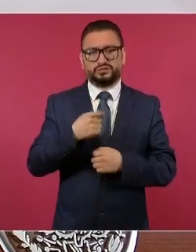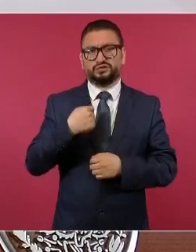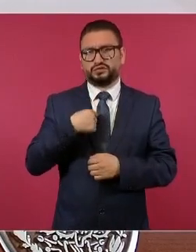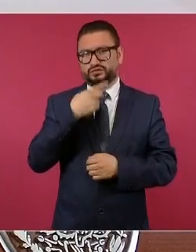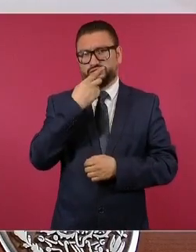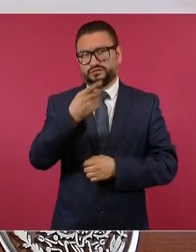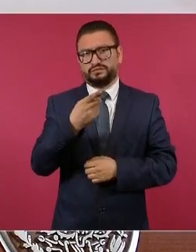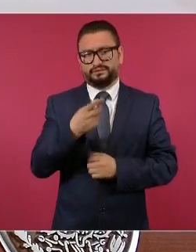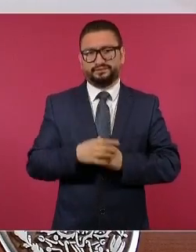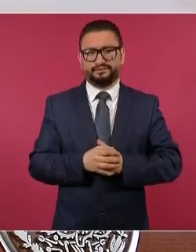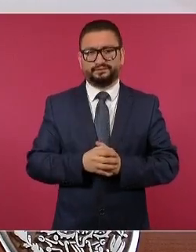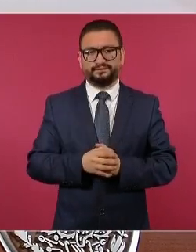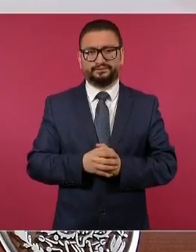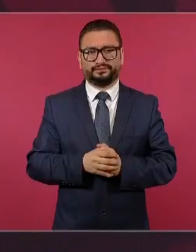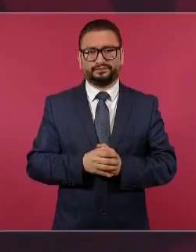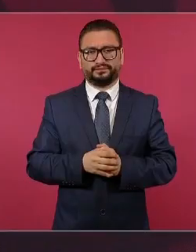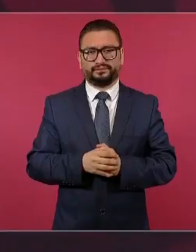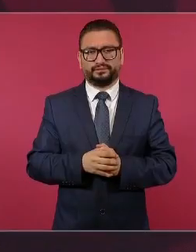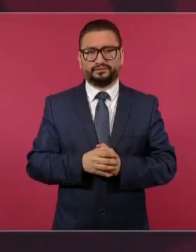que